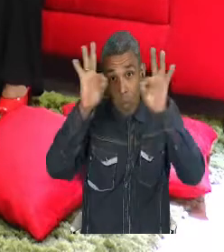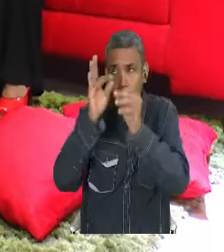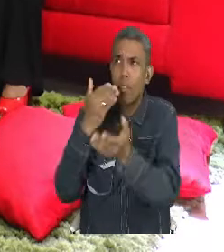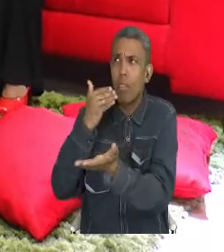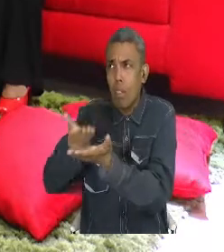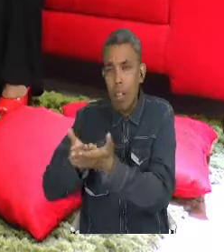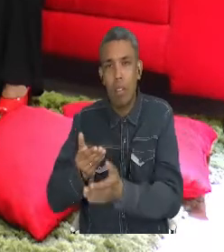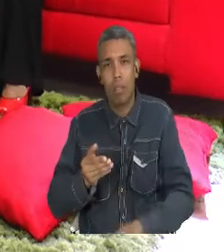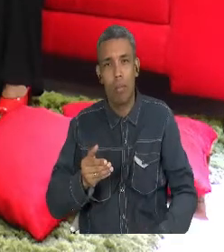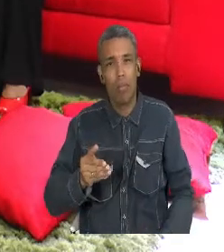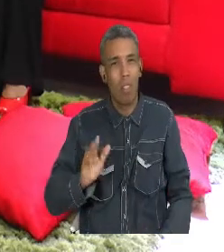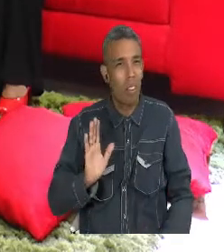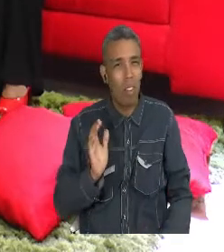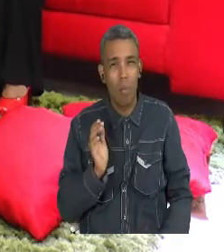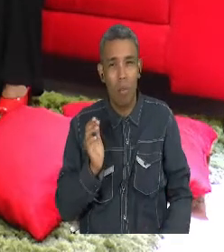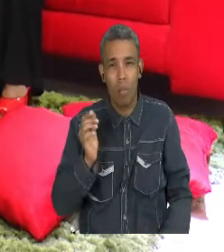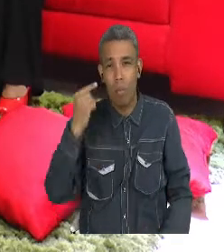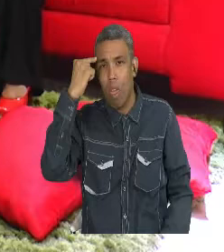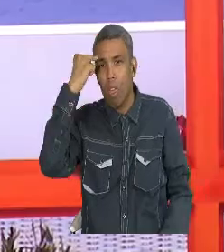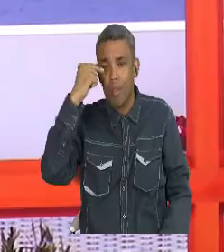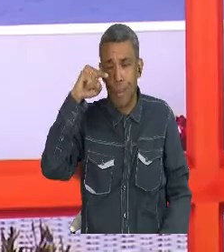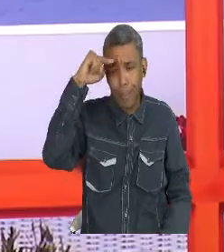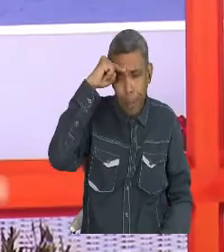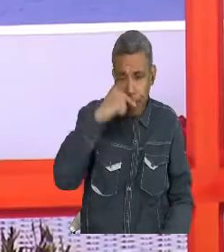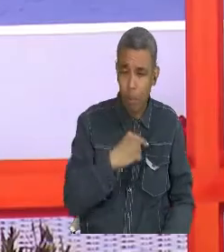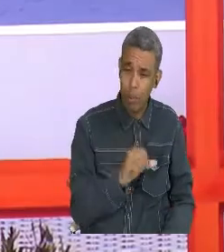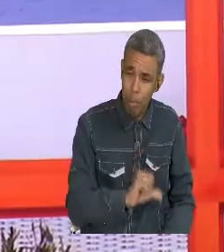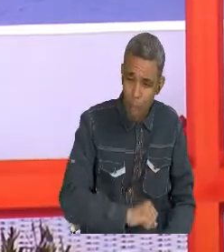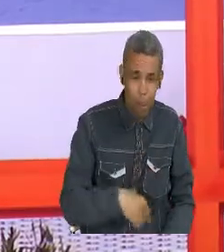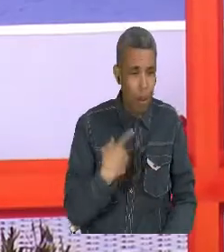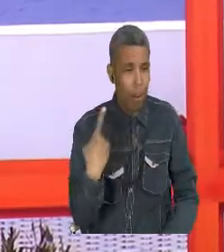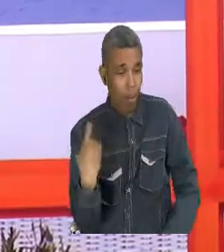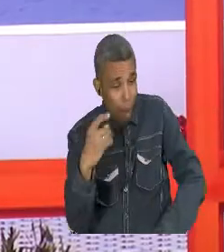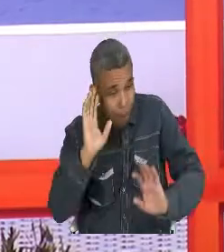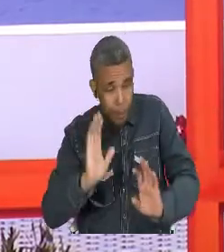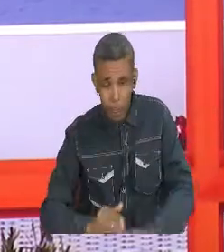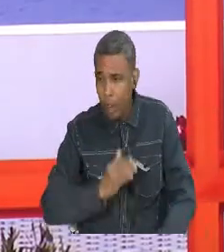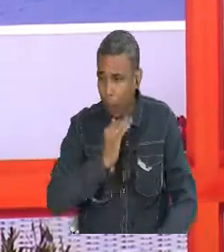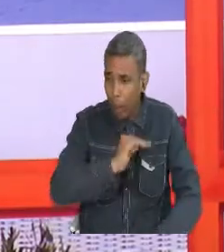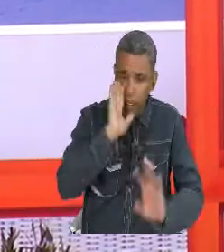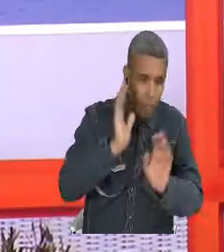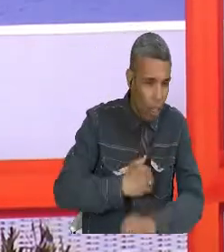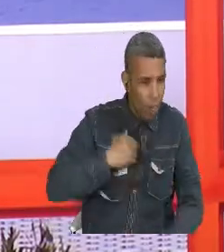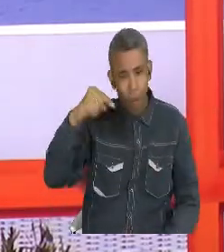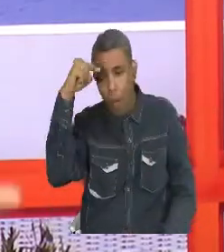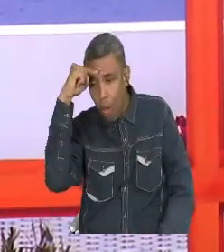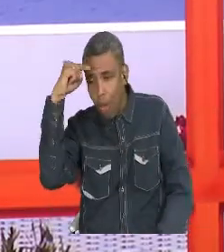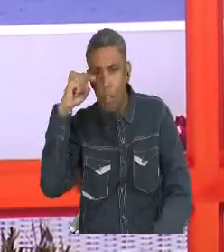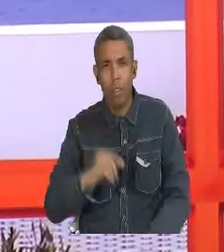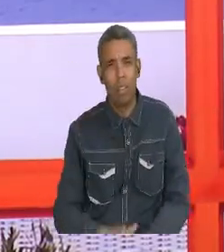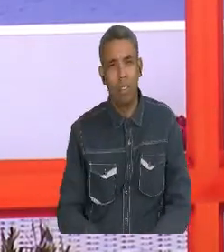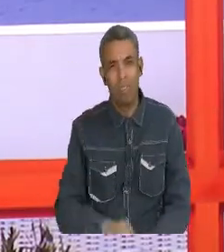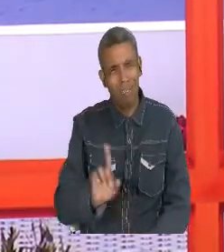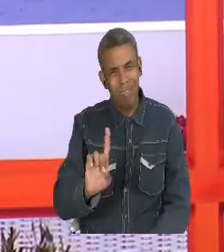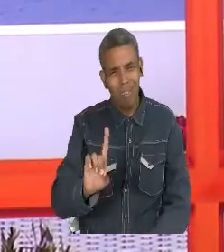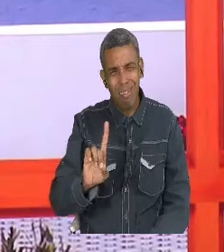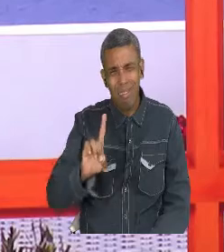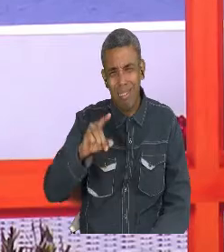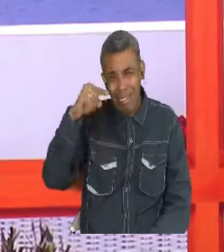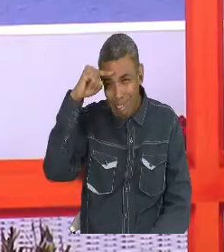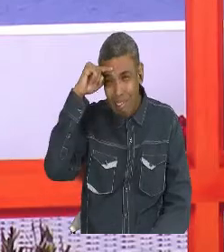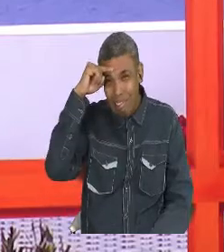centrándonos tampoco tanto en las cosas negativas o en lo que me hace falta, que eso es lo que da esa sensación de vacío. Entonces, el agradecer para nosotros nos